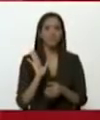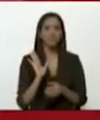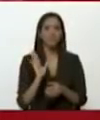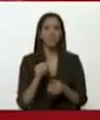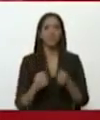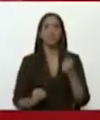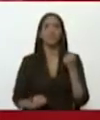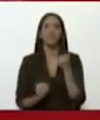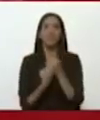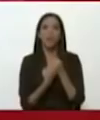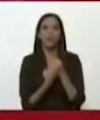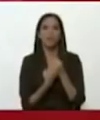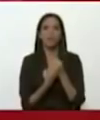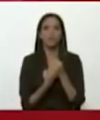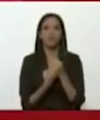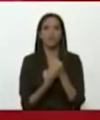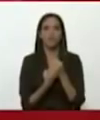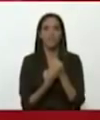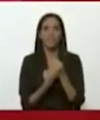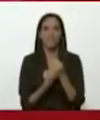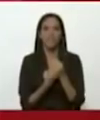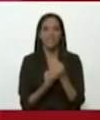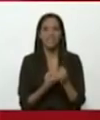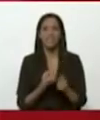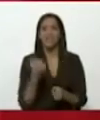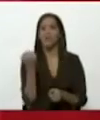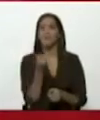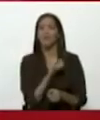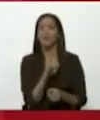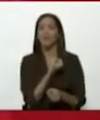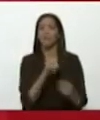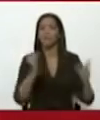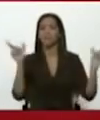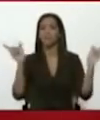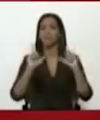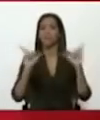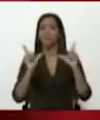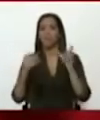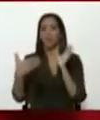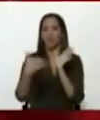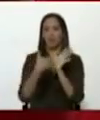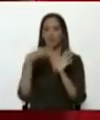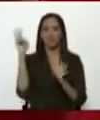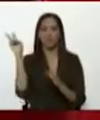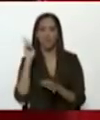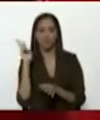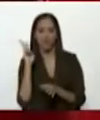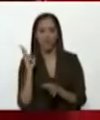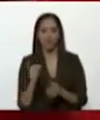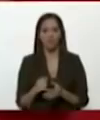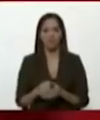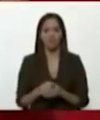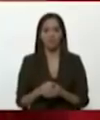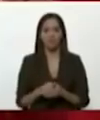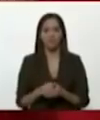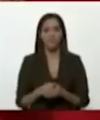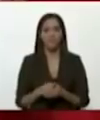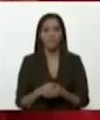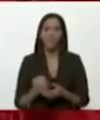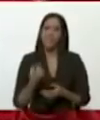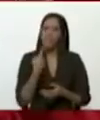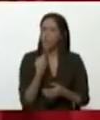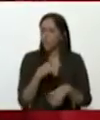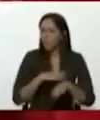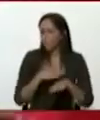impulsando la masacre mediática en contra de Venezuela. Y lo digo por lo